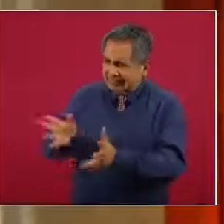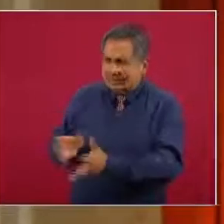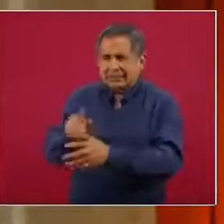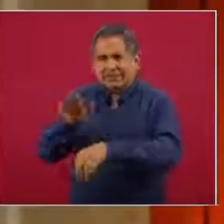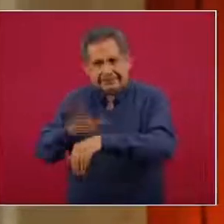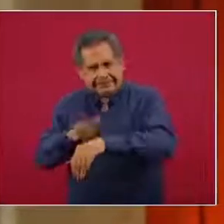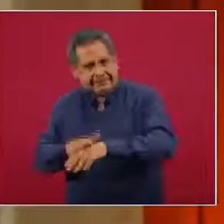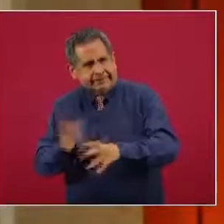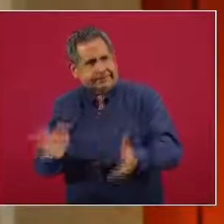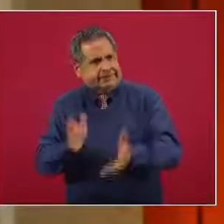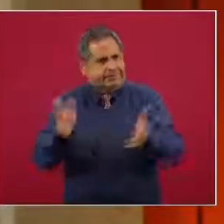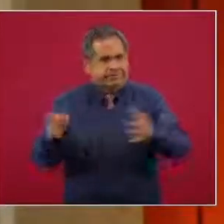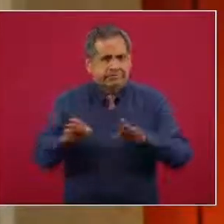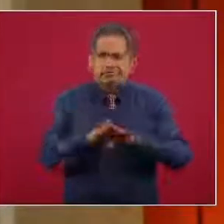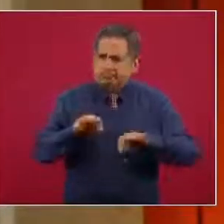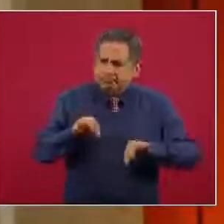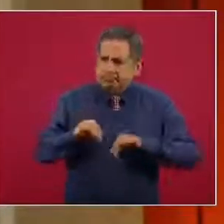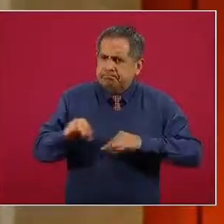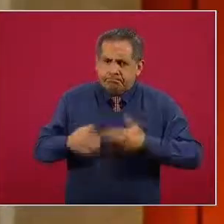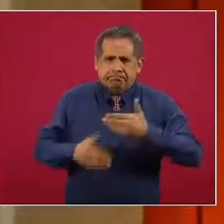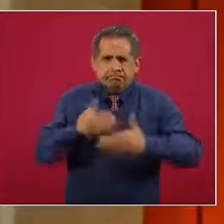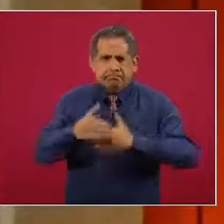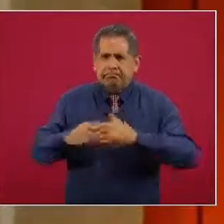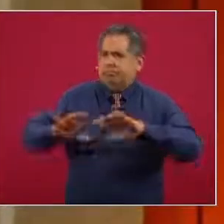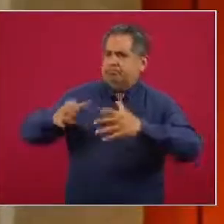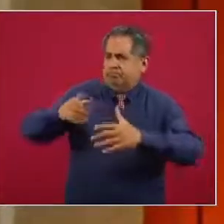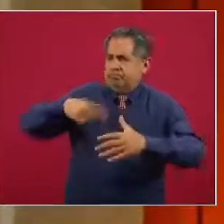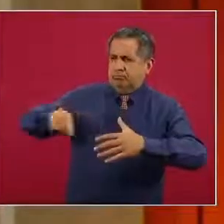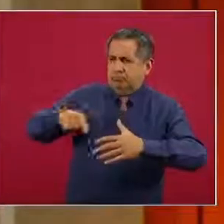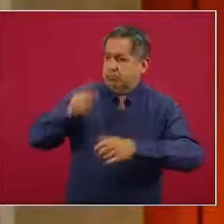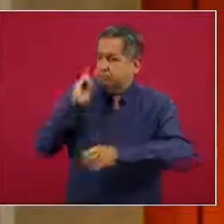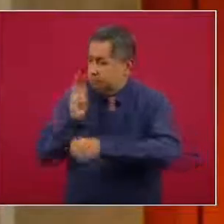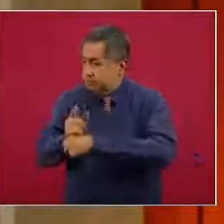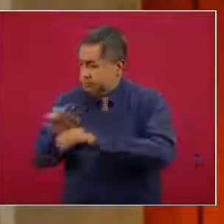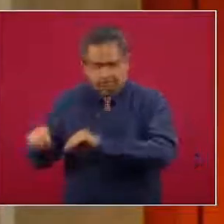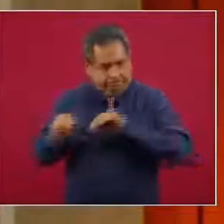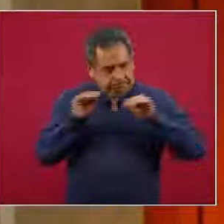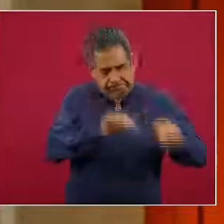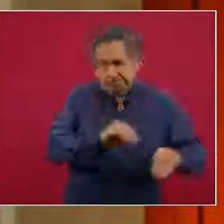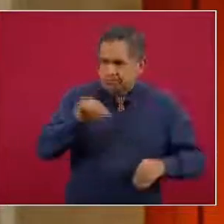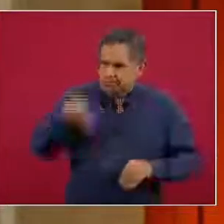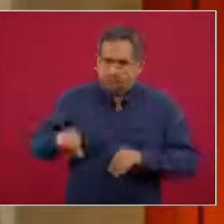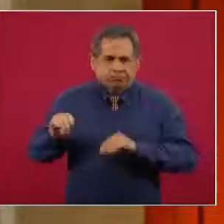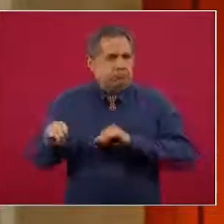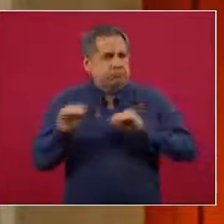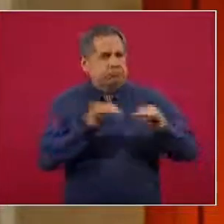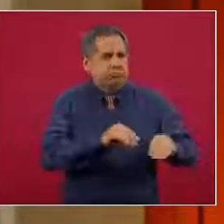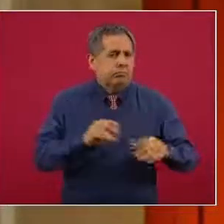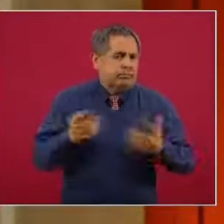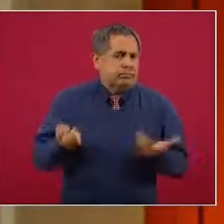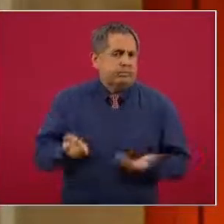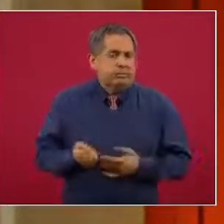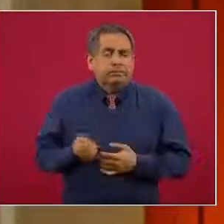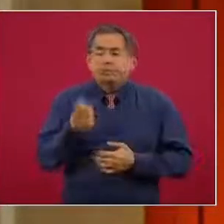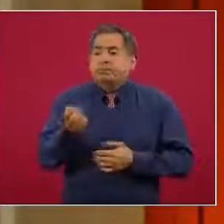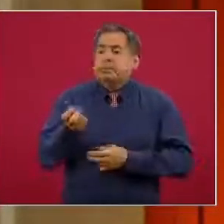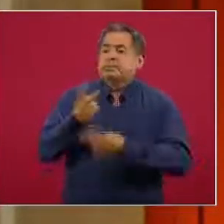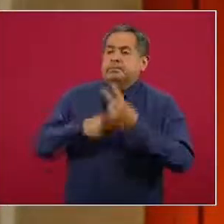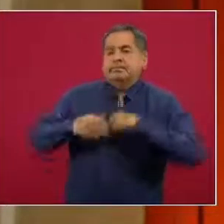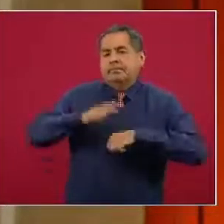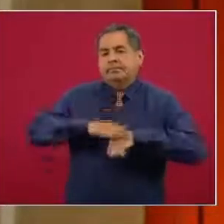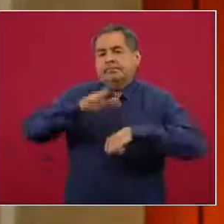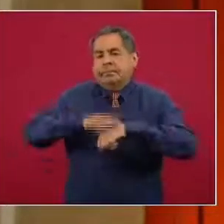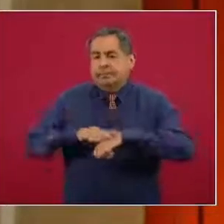esos modelos de trabajo comunitario. Varios otros estados ya lo están haciendo y eso lo que produce es un